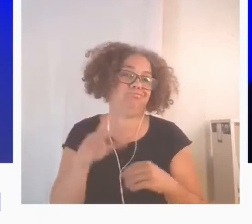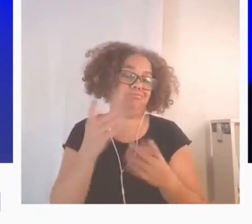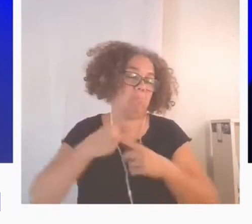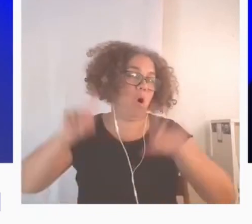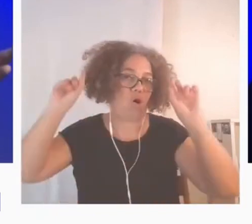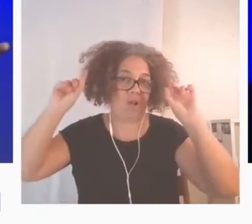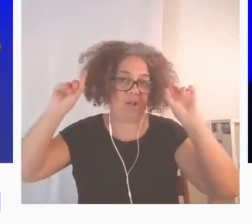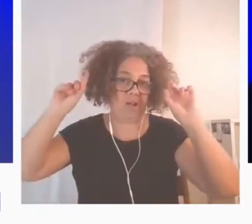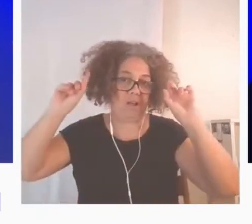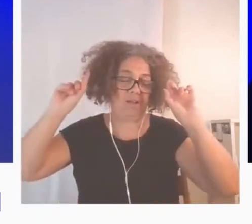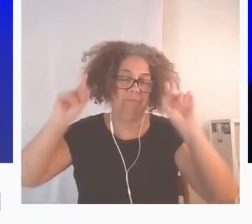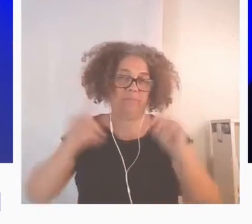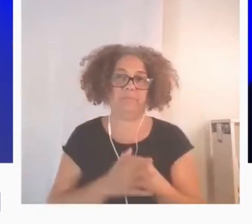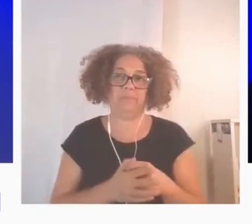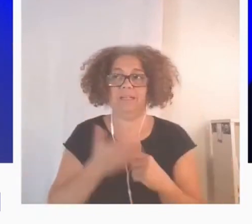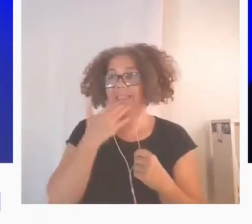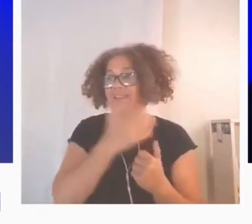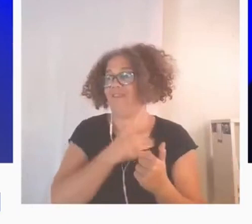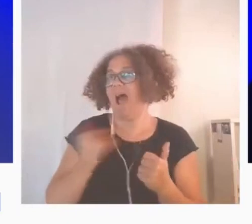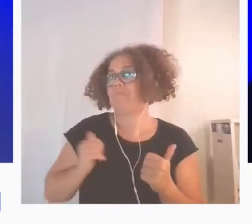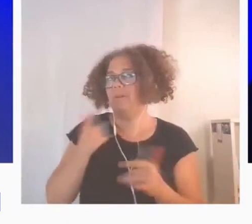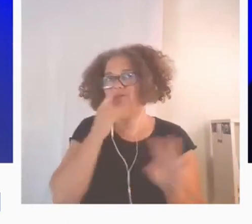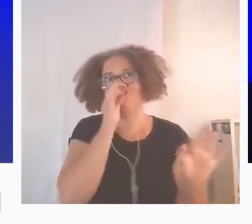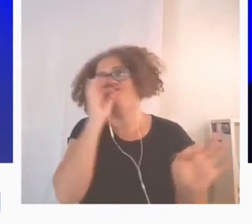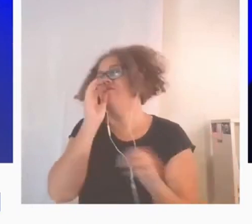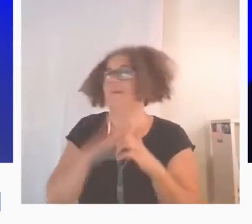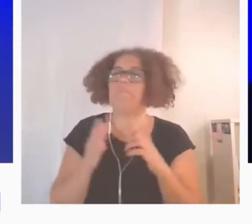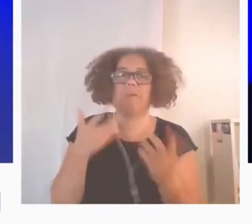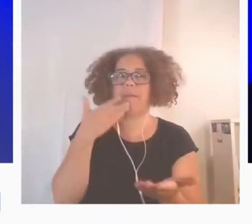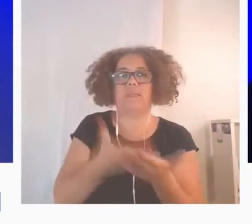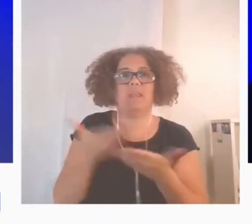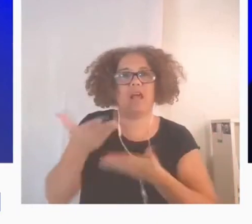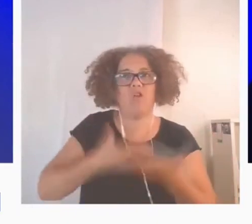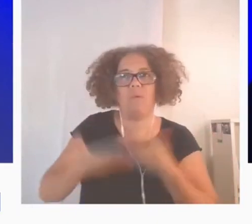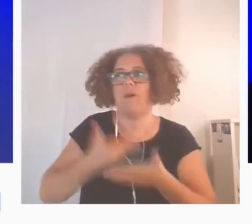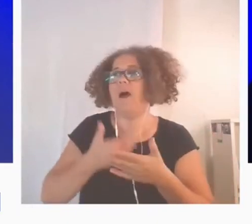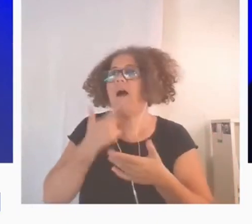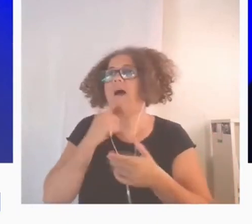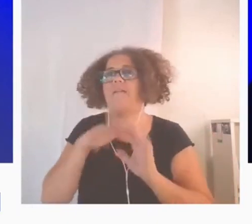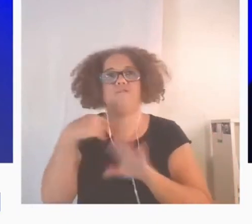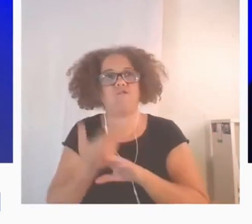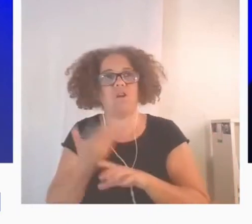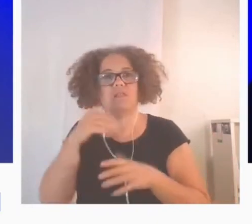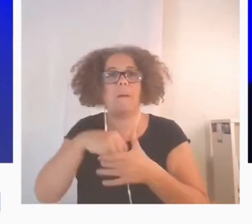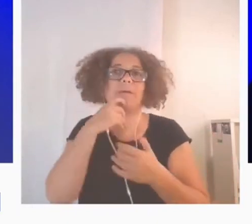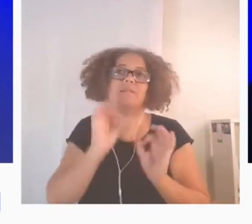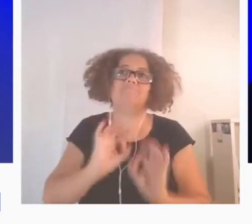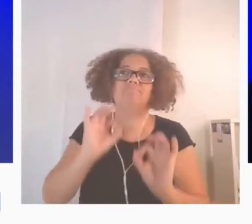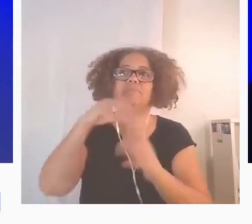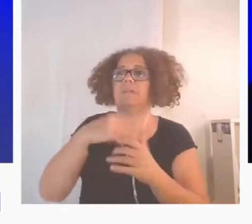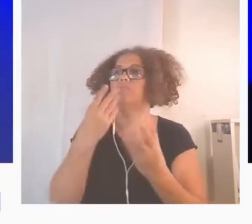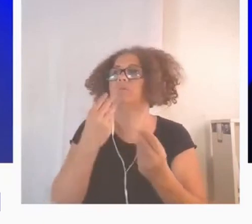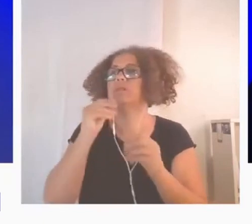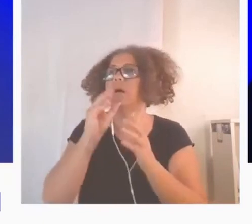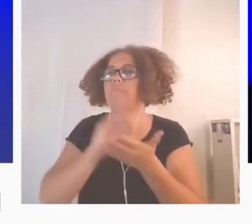decides querer nutrirte de todo lo que te rodea, ayudar, pedir ayuda, colaborar, fuera de lo que se ve muchos emprendedores que me dicen, no,